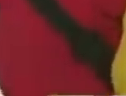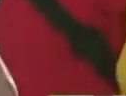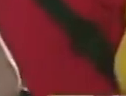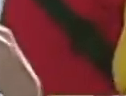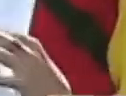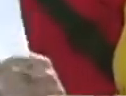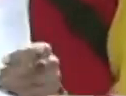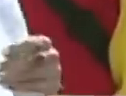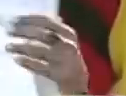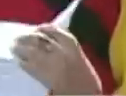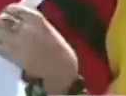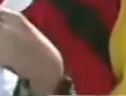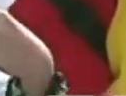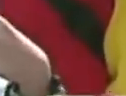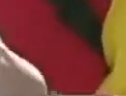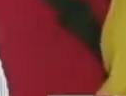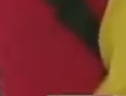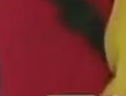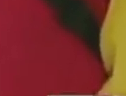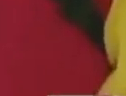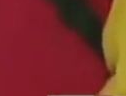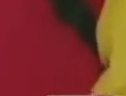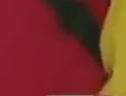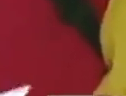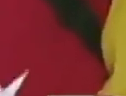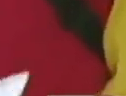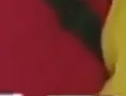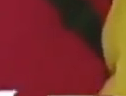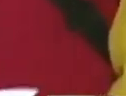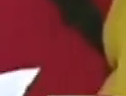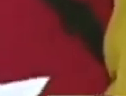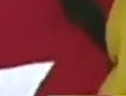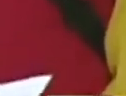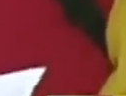Estoy aprendiendo. Escribí en papel reciclado.